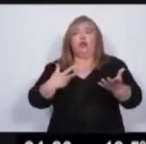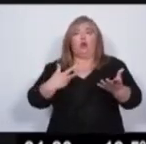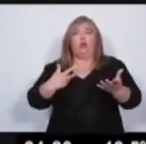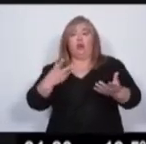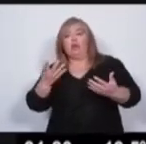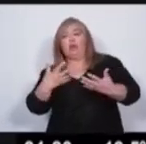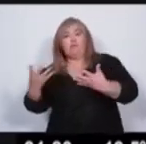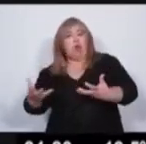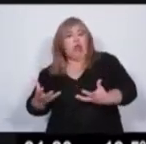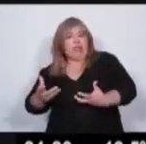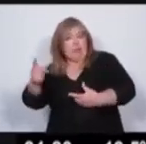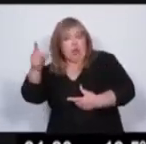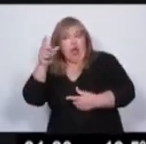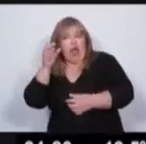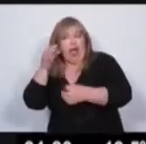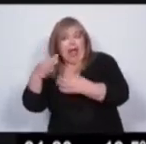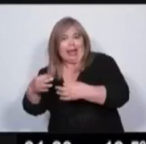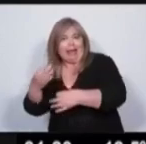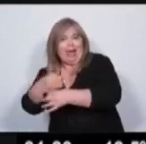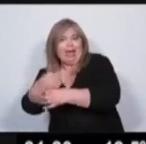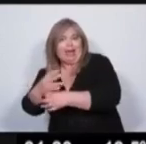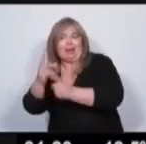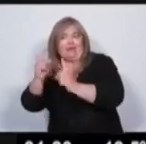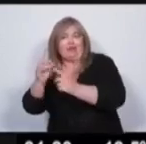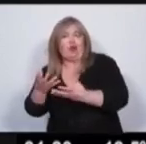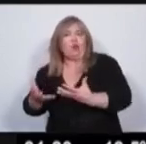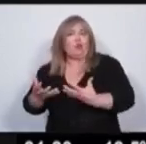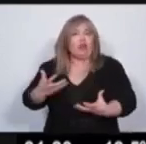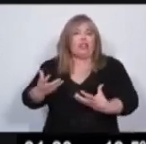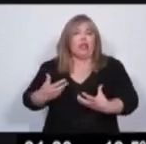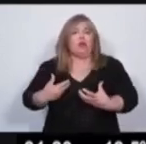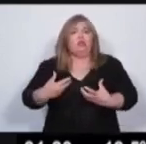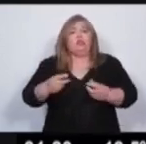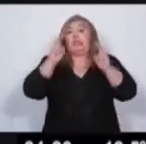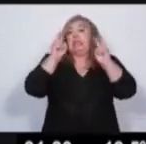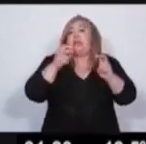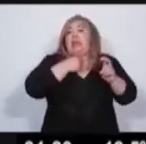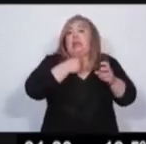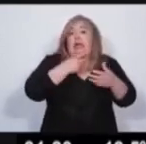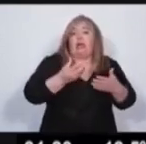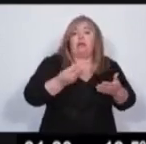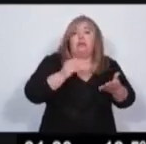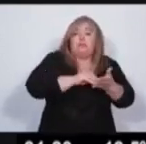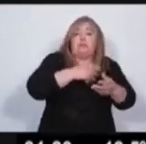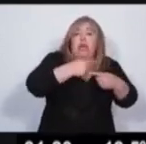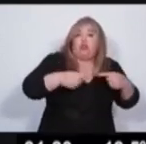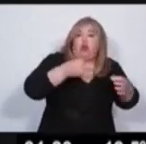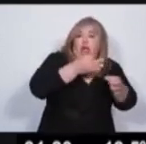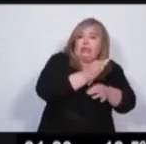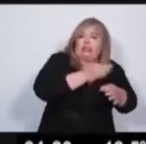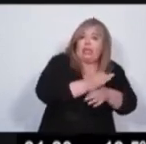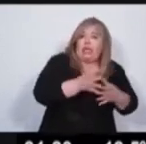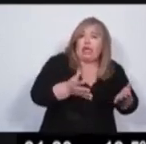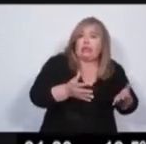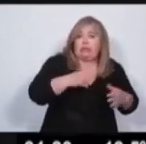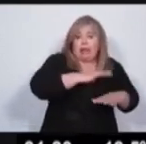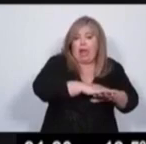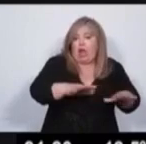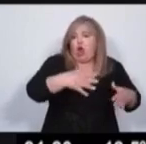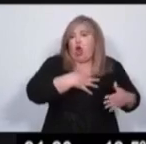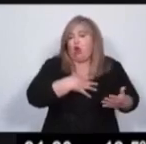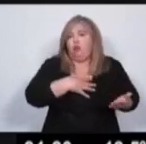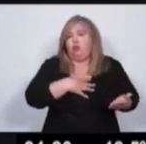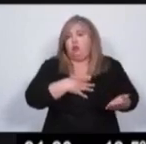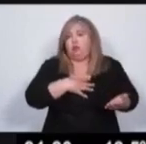docente Bueno está bien Ahora si el tema era tratar de que los chicos mejoraran por más horas o por lo que fuere evidentemente se ha fracasado y